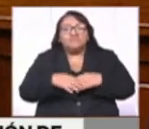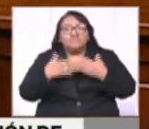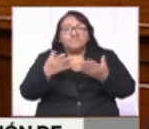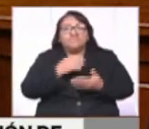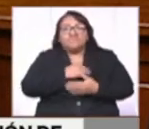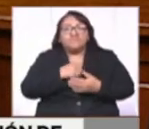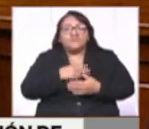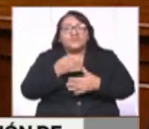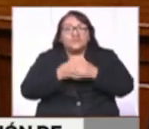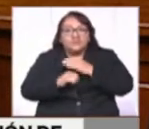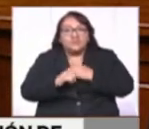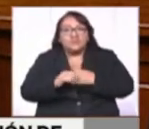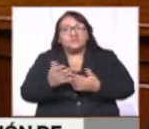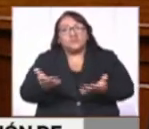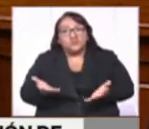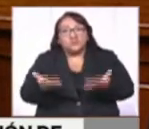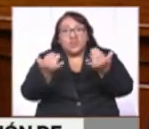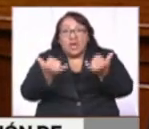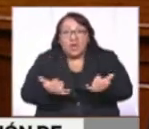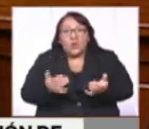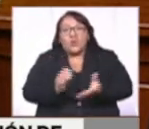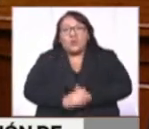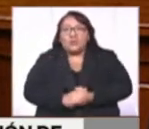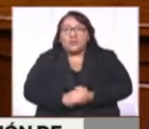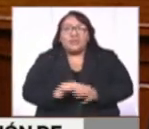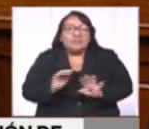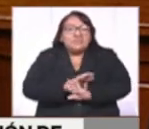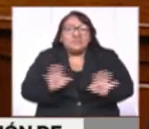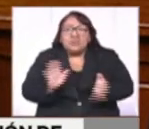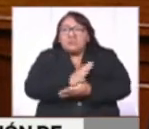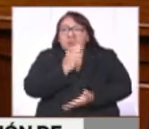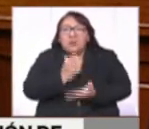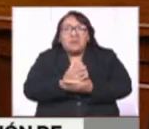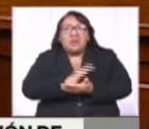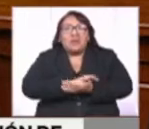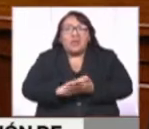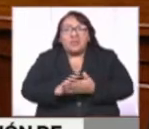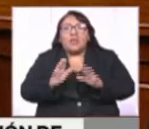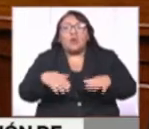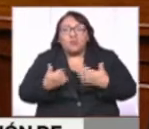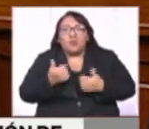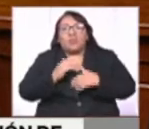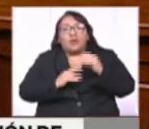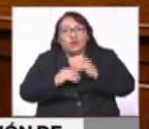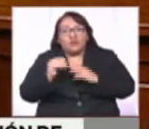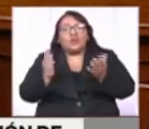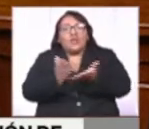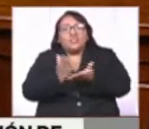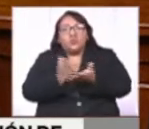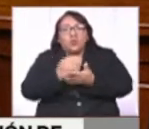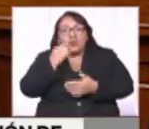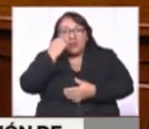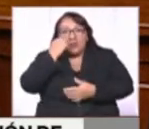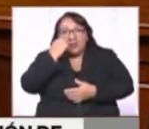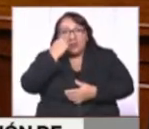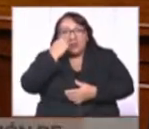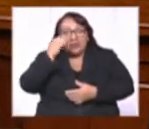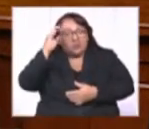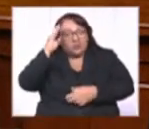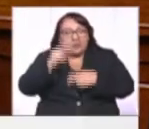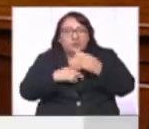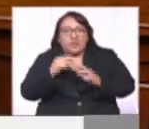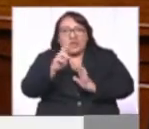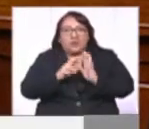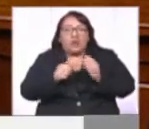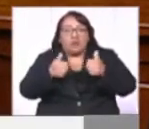Ministerio del Interior. O sea, hoy, sin ningún problema, sin ninguna traba, se puede construir la escuela de la Policía Nacional en la